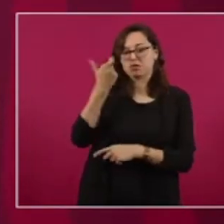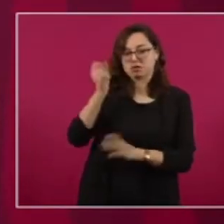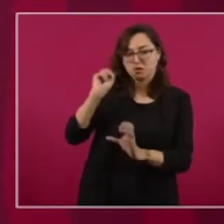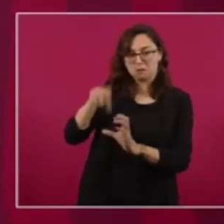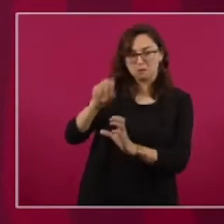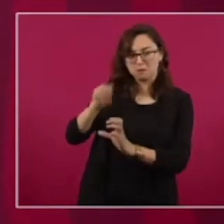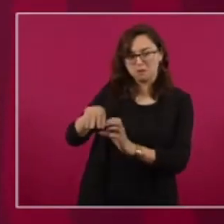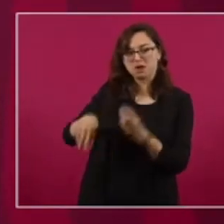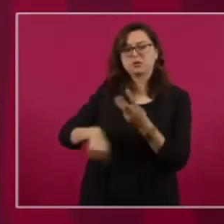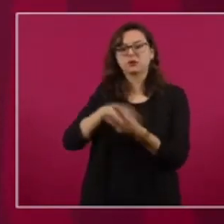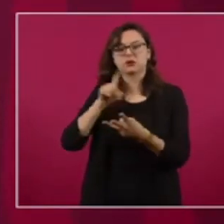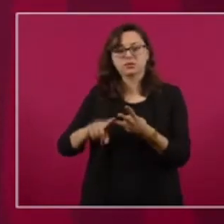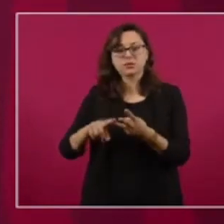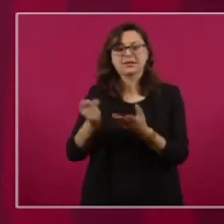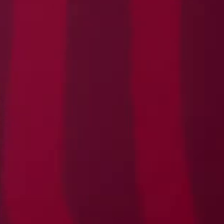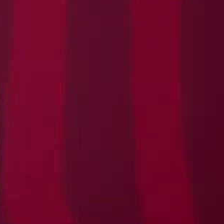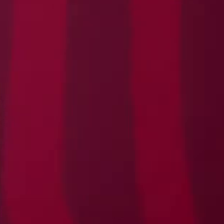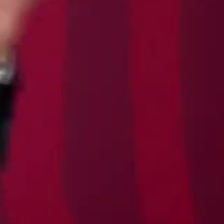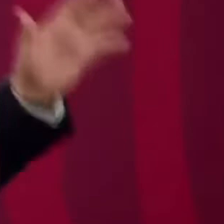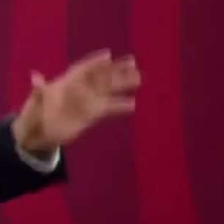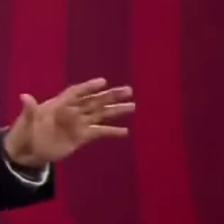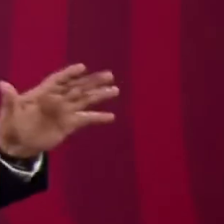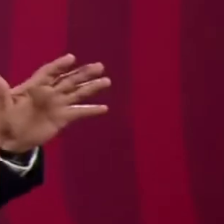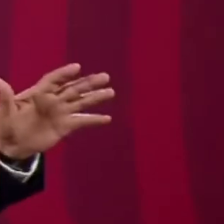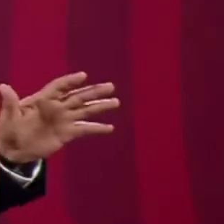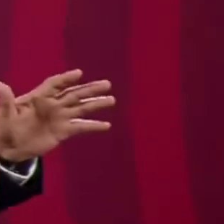dar los créditos, pero no,